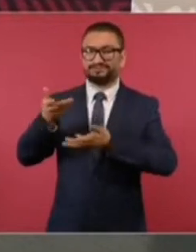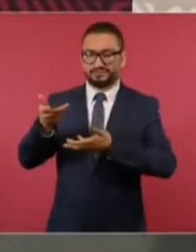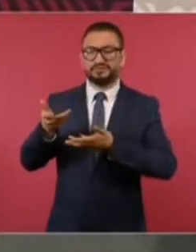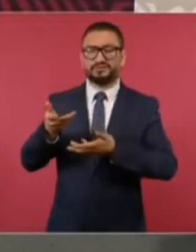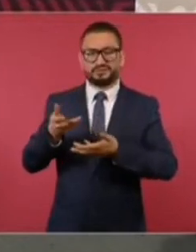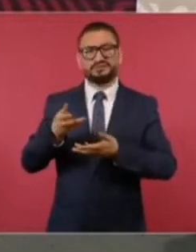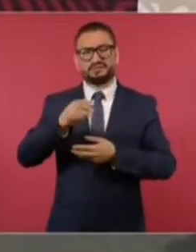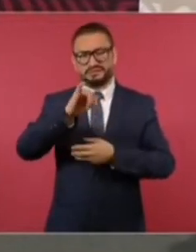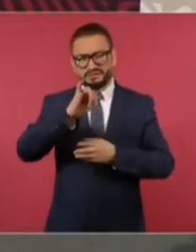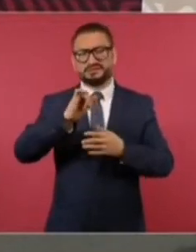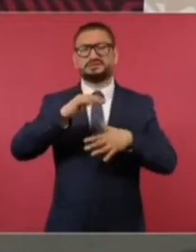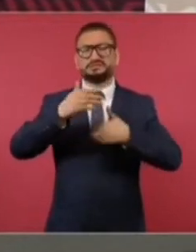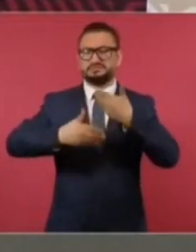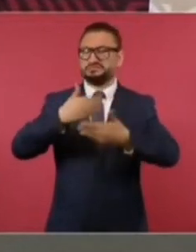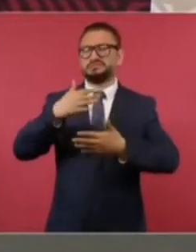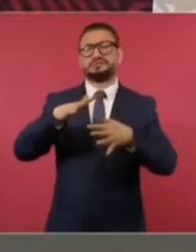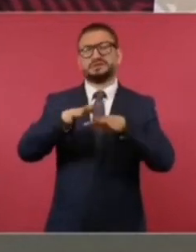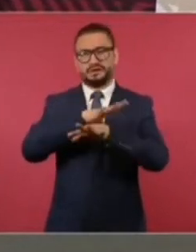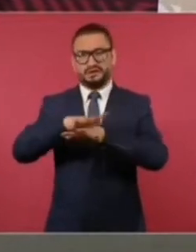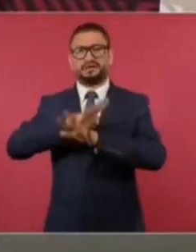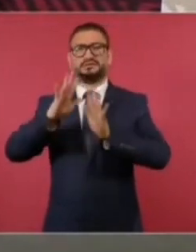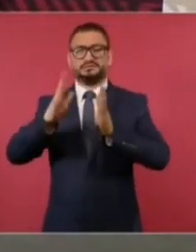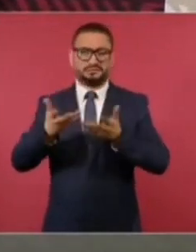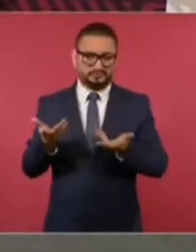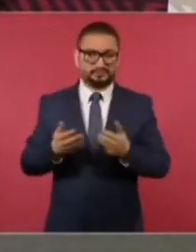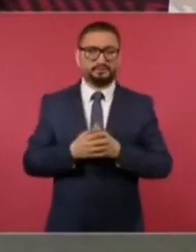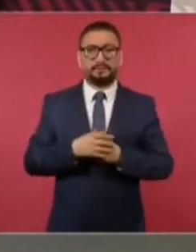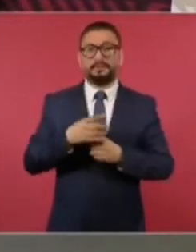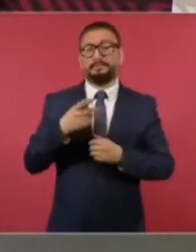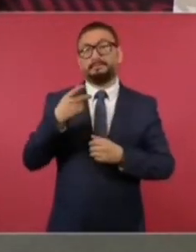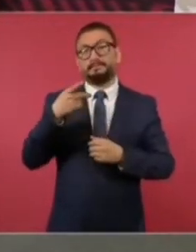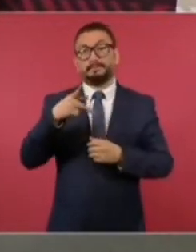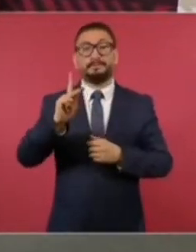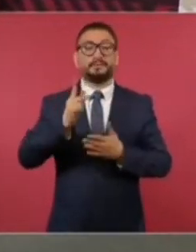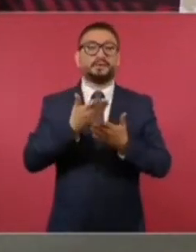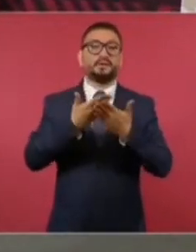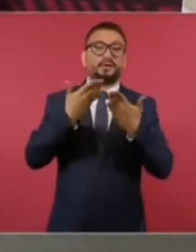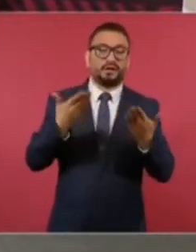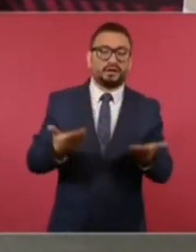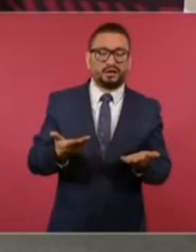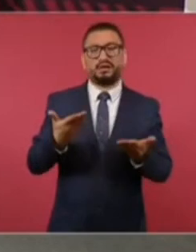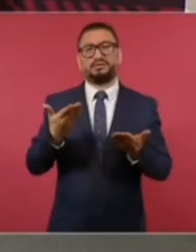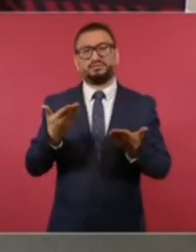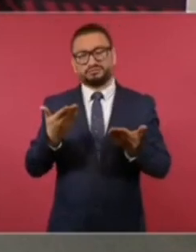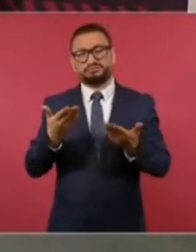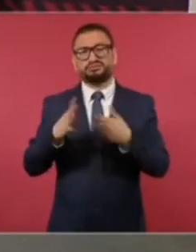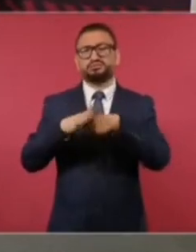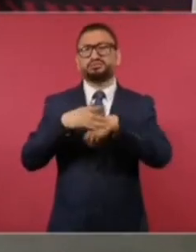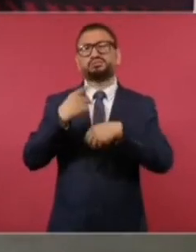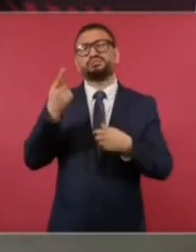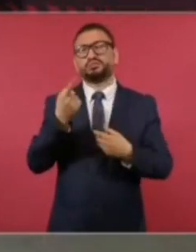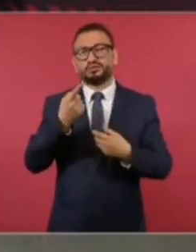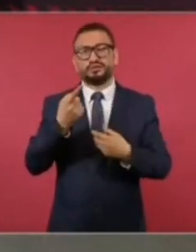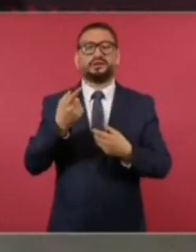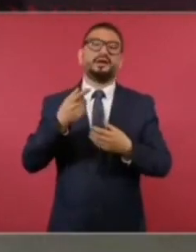Sí se han logrado cambios importantes. Sin embargo, ahora se enrarece todo por las